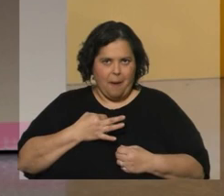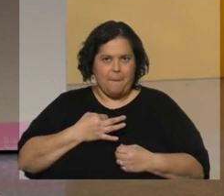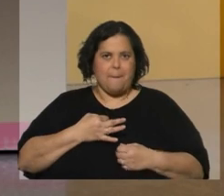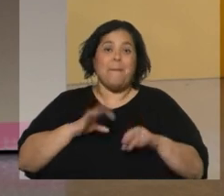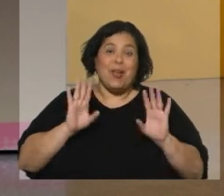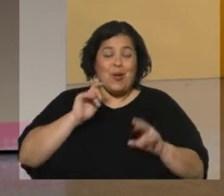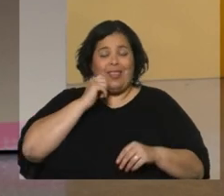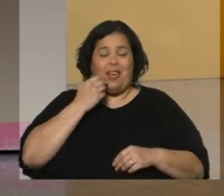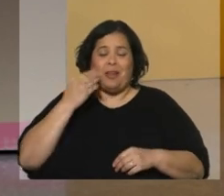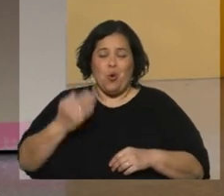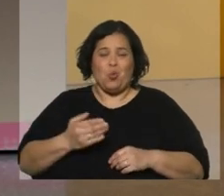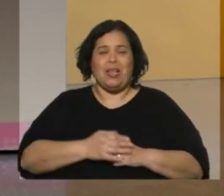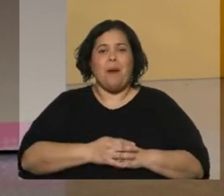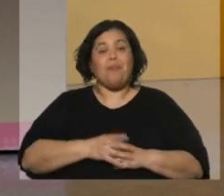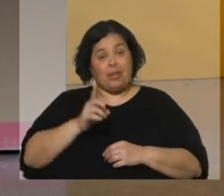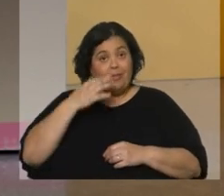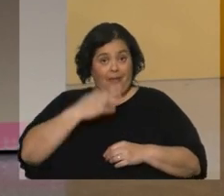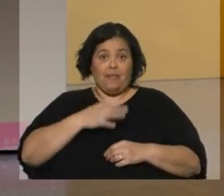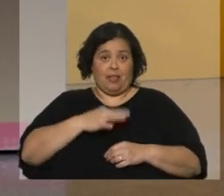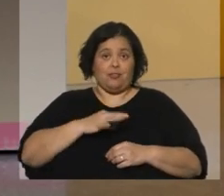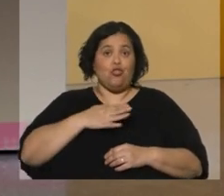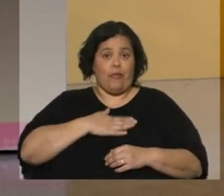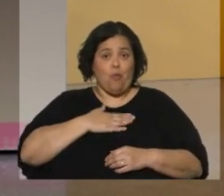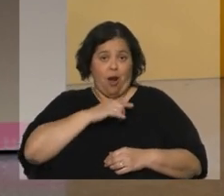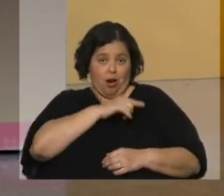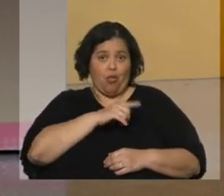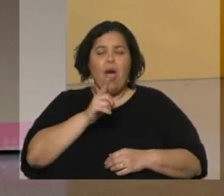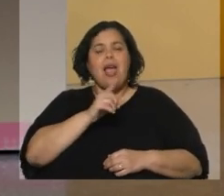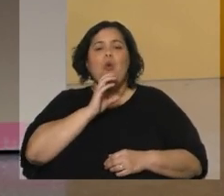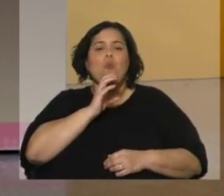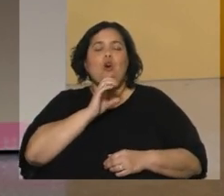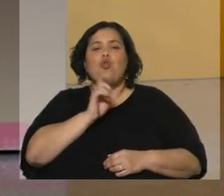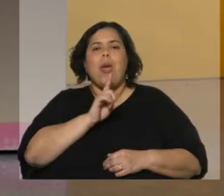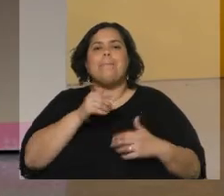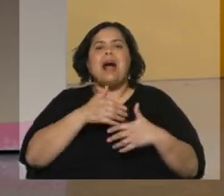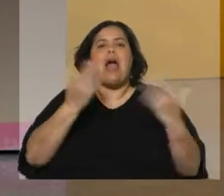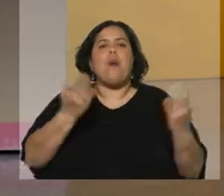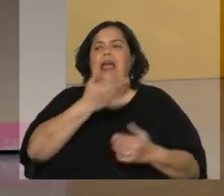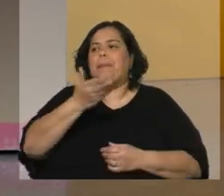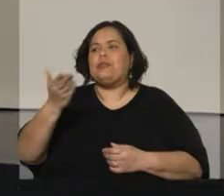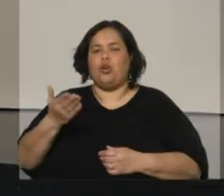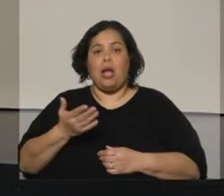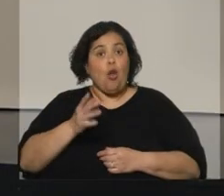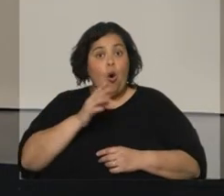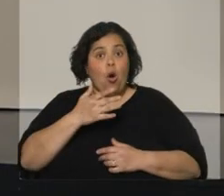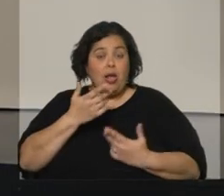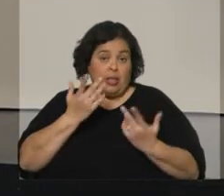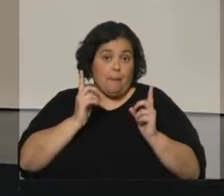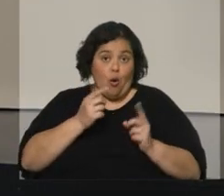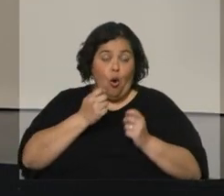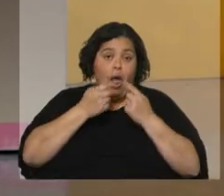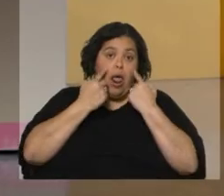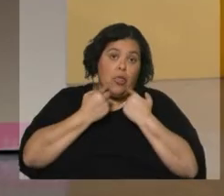una linda pregunta cómo estuviera yo estoy de acuerdo el humor no es para cualquiera Pero lo digo desde el punto de vista el drama tampoco ni hablar pero